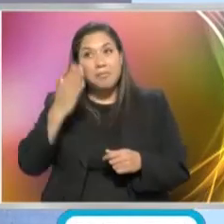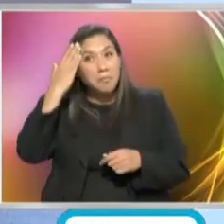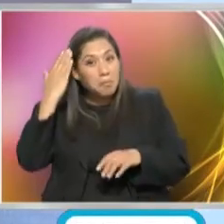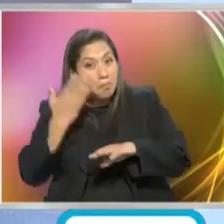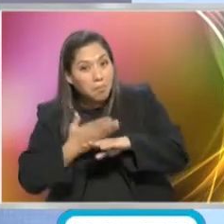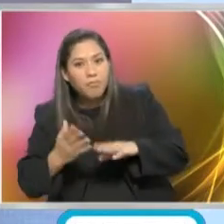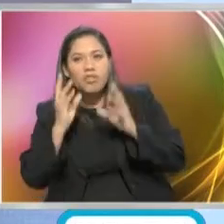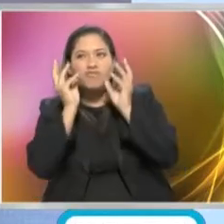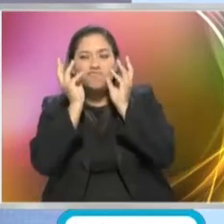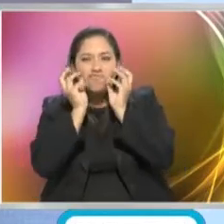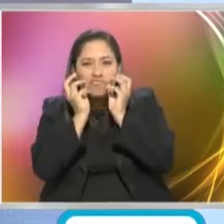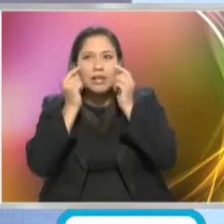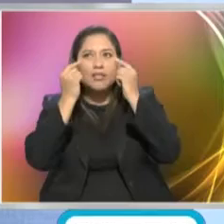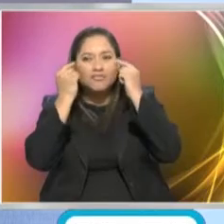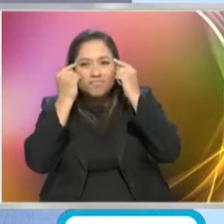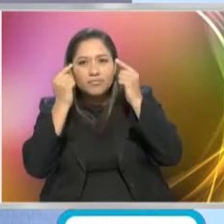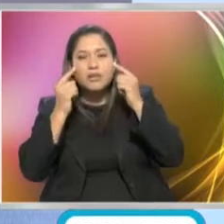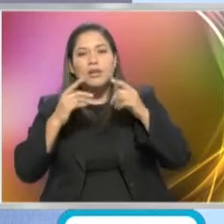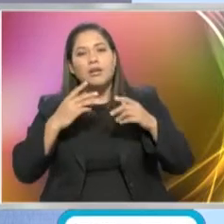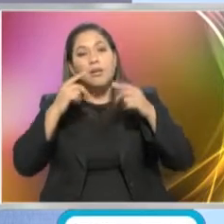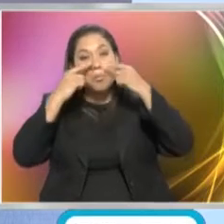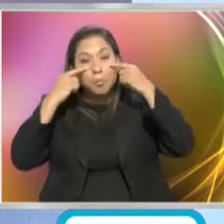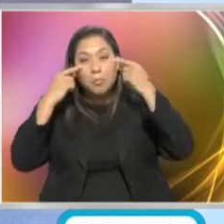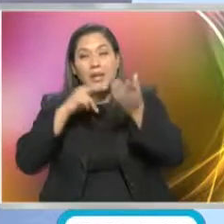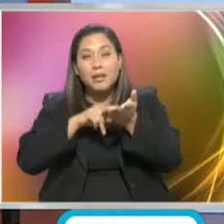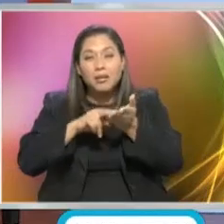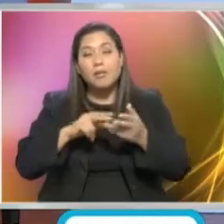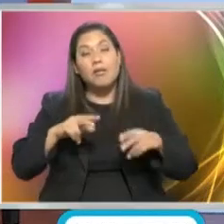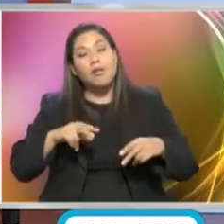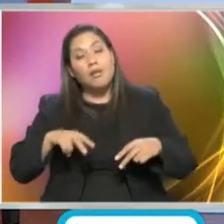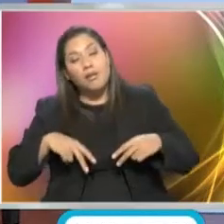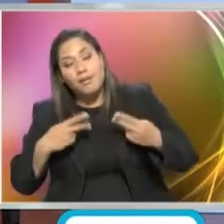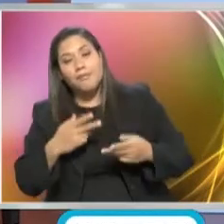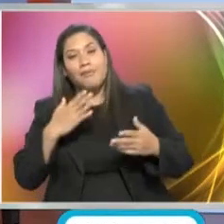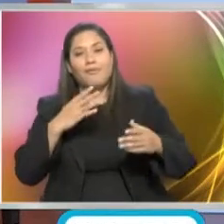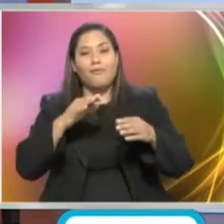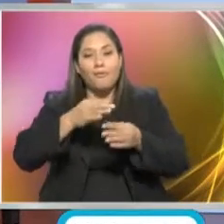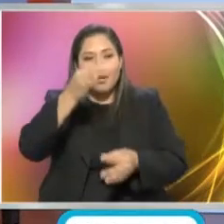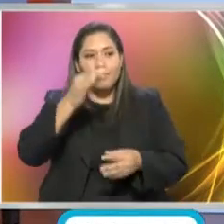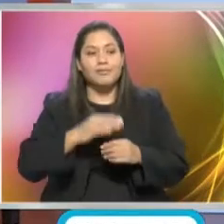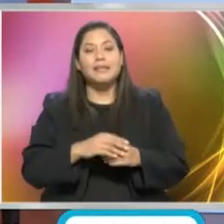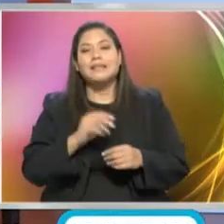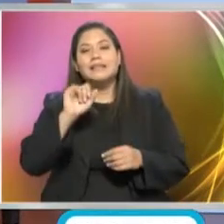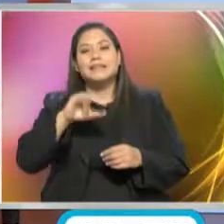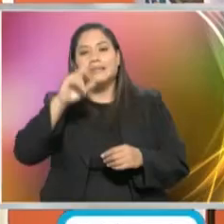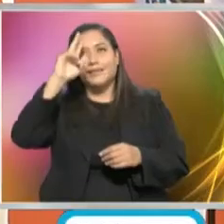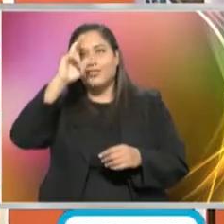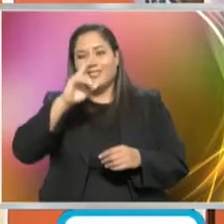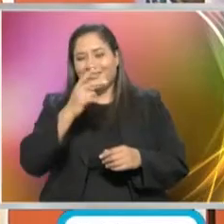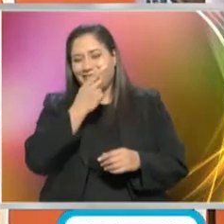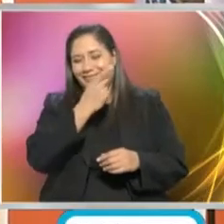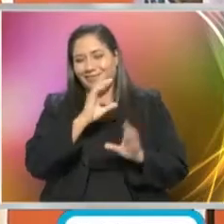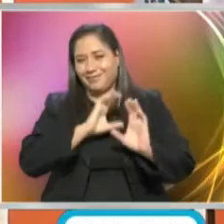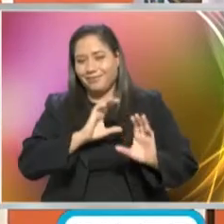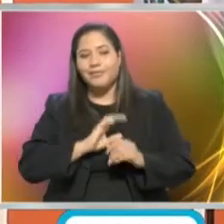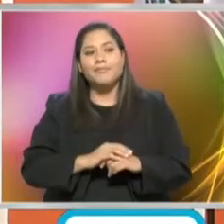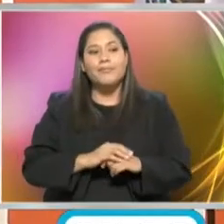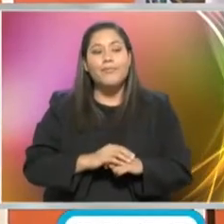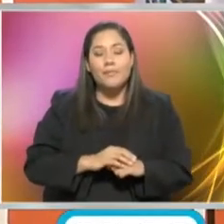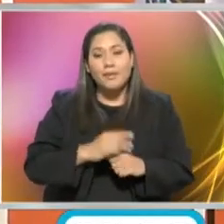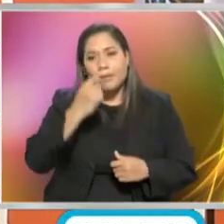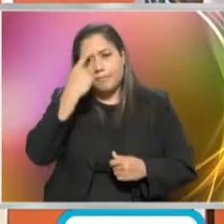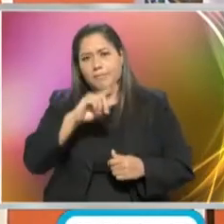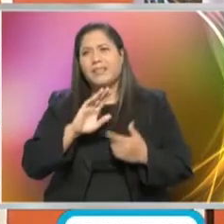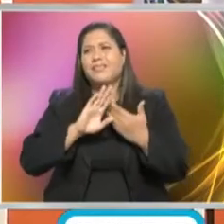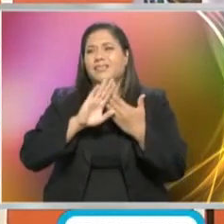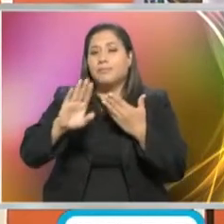canoso, arrugado. Exactamente. Flaco, cansado, ojeroso y sin ilusiones, como dice Así la es. canción. Muy bien. Entonces, ahí es donde nosotros nos enfocamos para tratar de